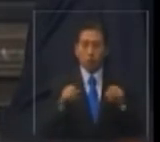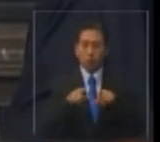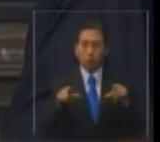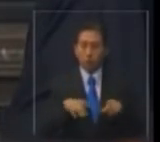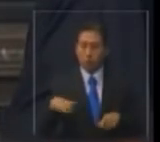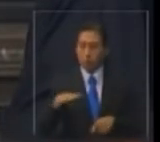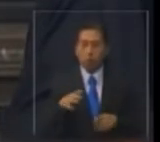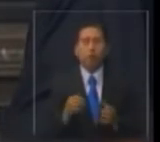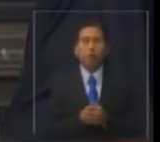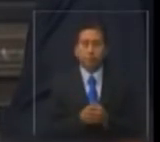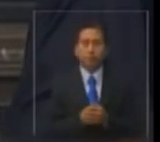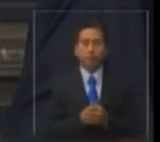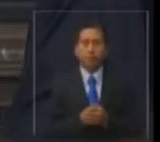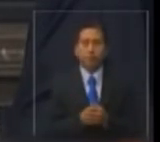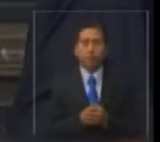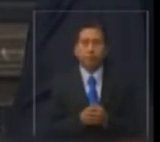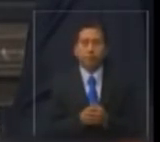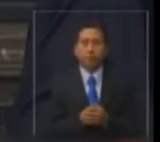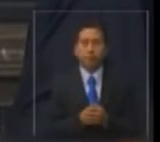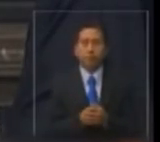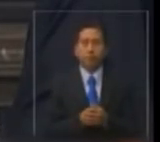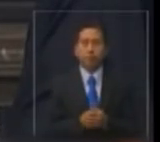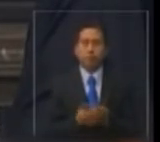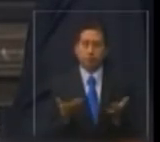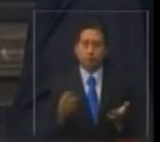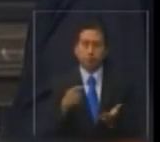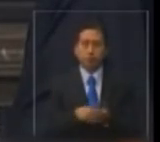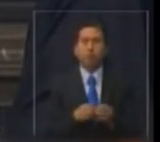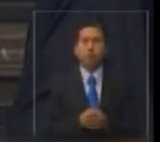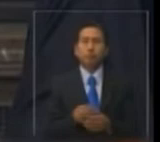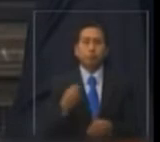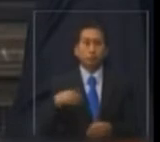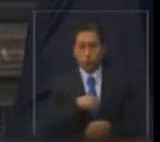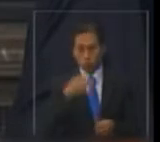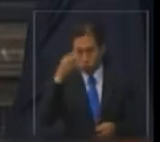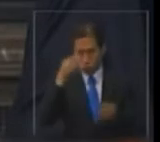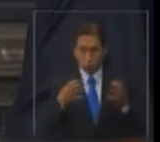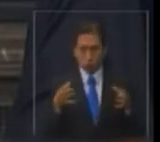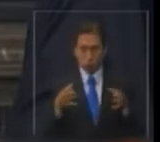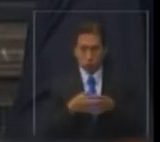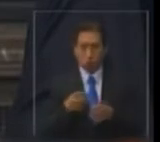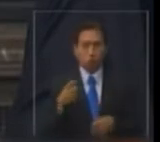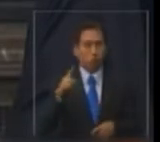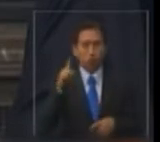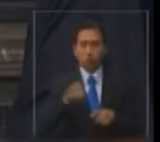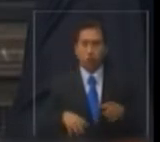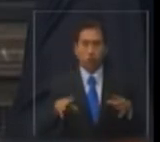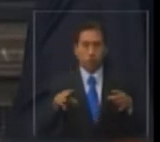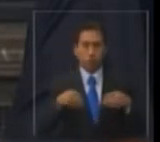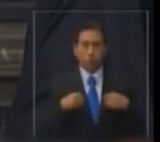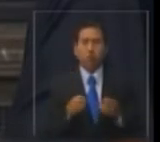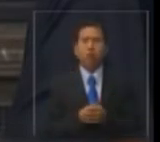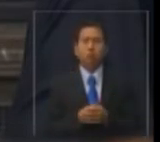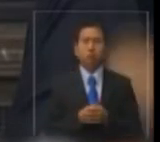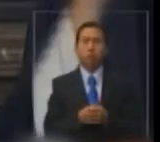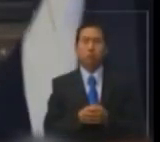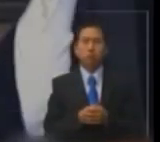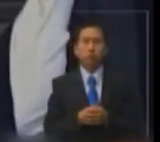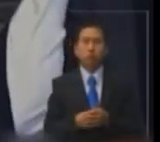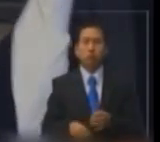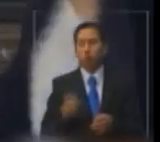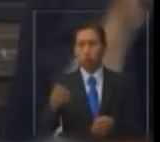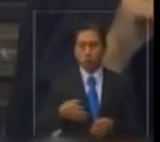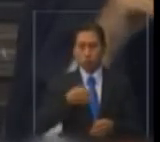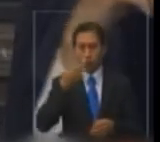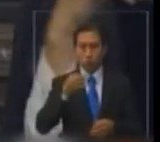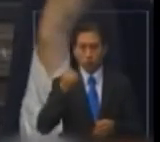al Océano Pacífico. Por consiguiente, la Corte no puede aceptar el resto de los